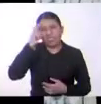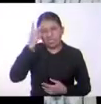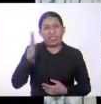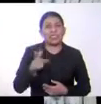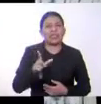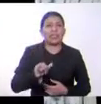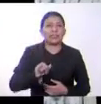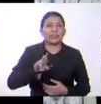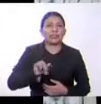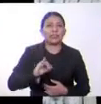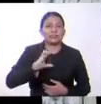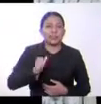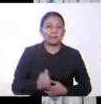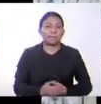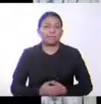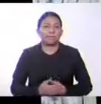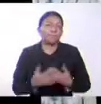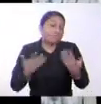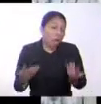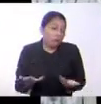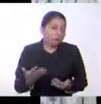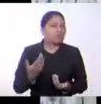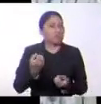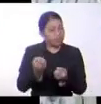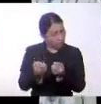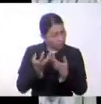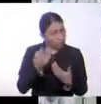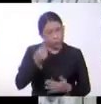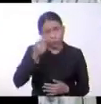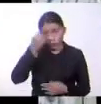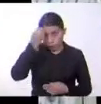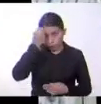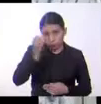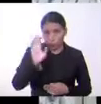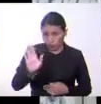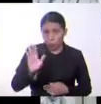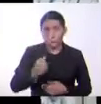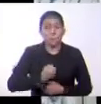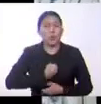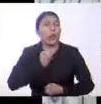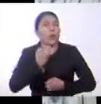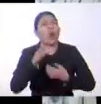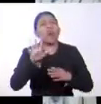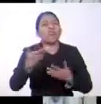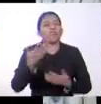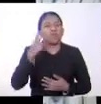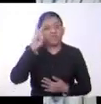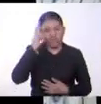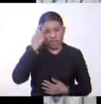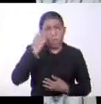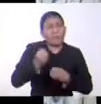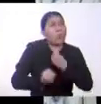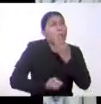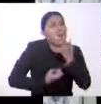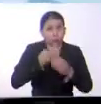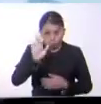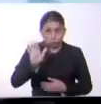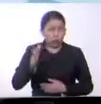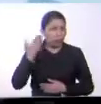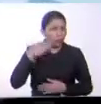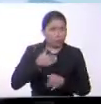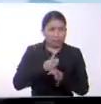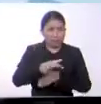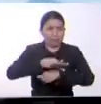dio una definición. Sin embargo, nos gustaría conocer la definición o qué entiende por poesía usted que escribe.